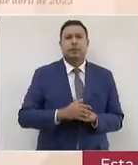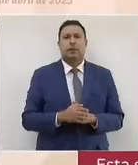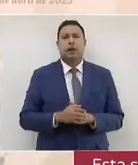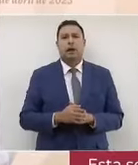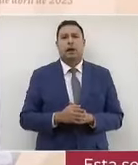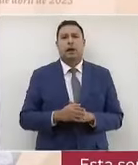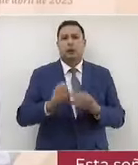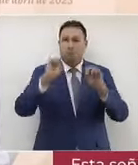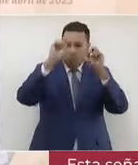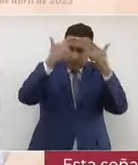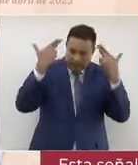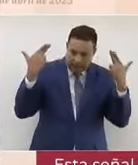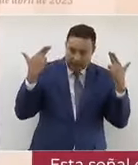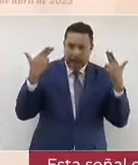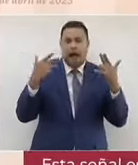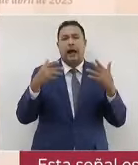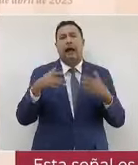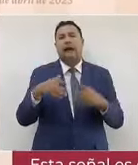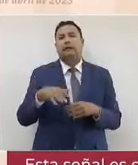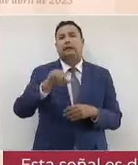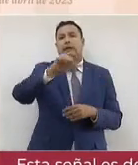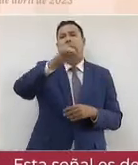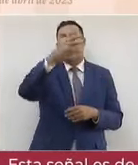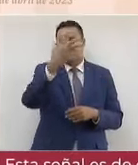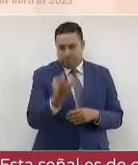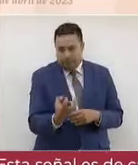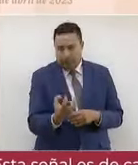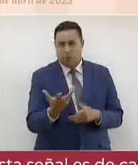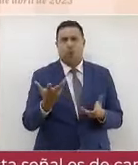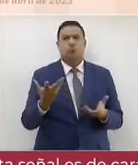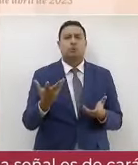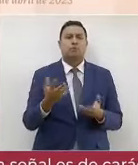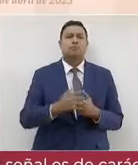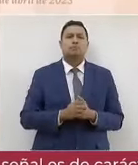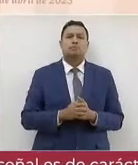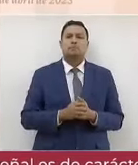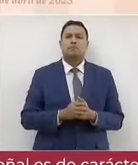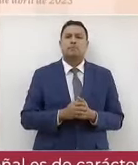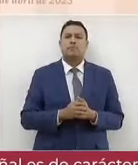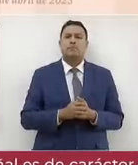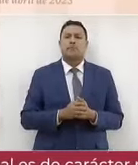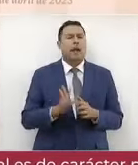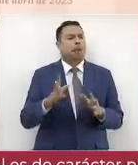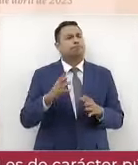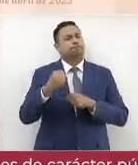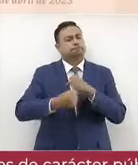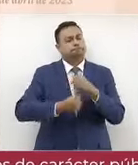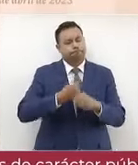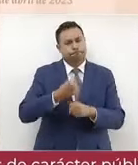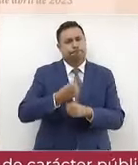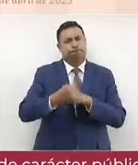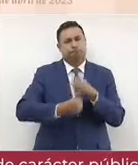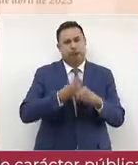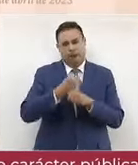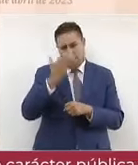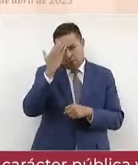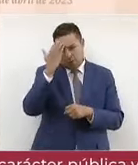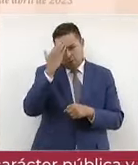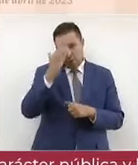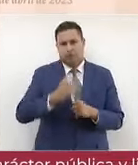la Huasteca, el Altiplano, desde hace muchos años.